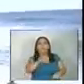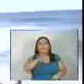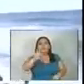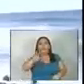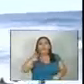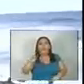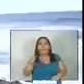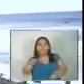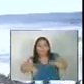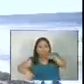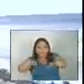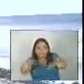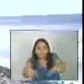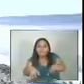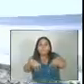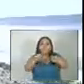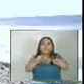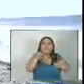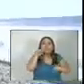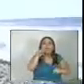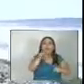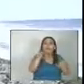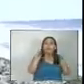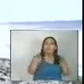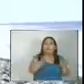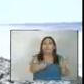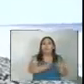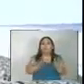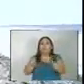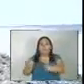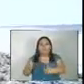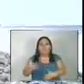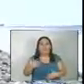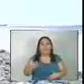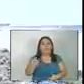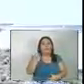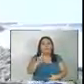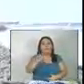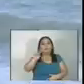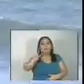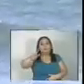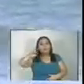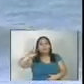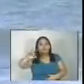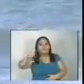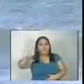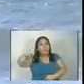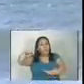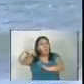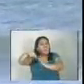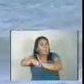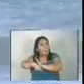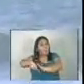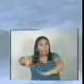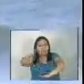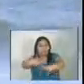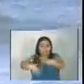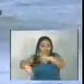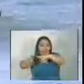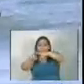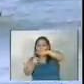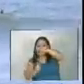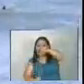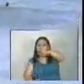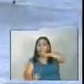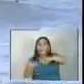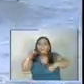rescates acuáticos dentro de este plan. De estos, 123 son rescates profundos de personas adultas,